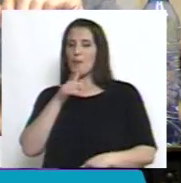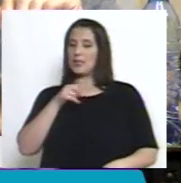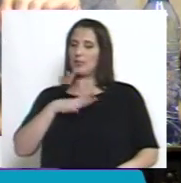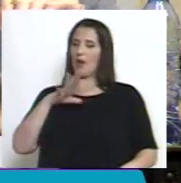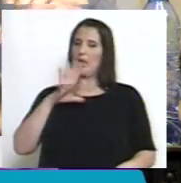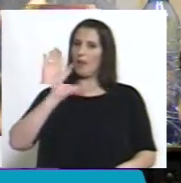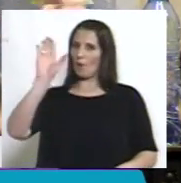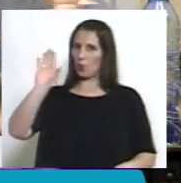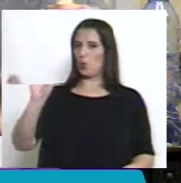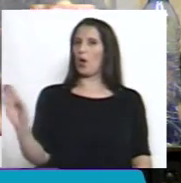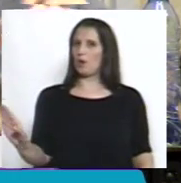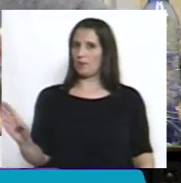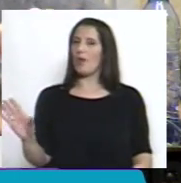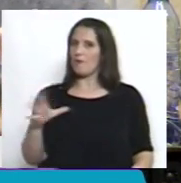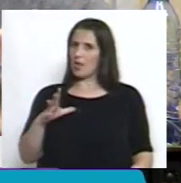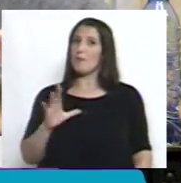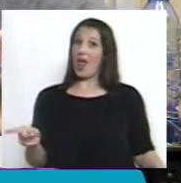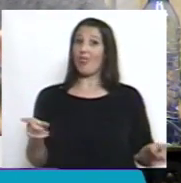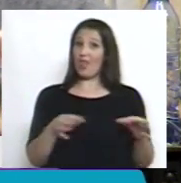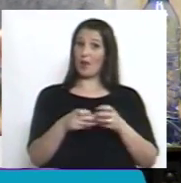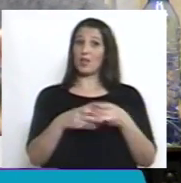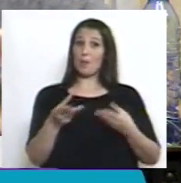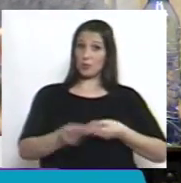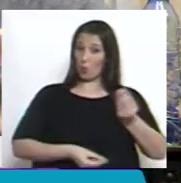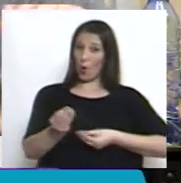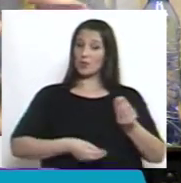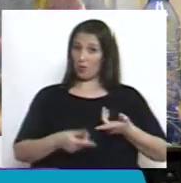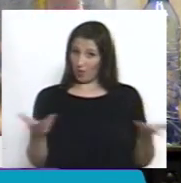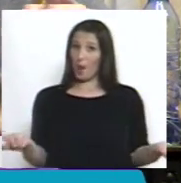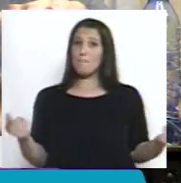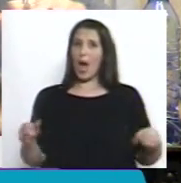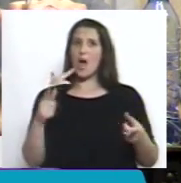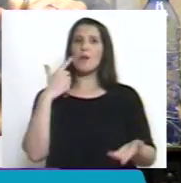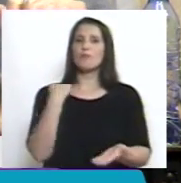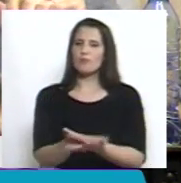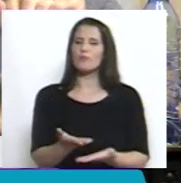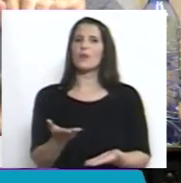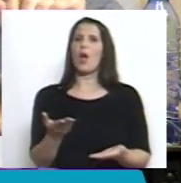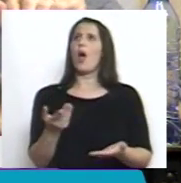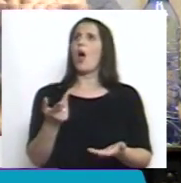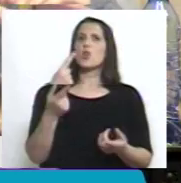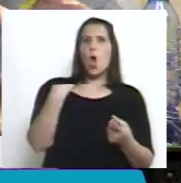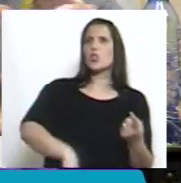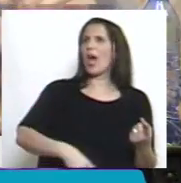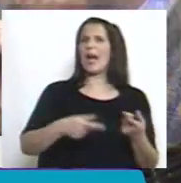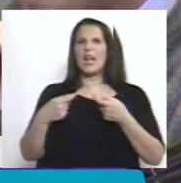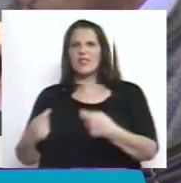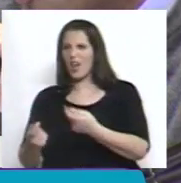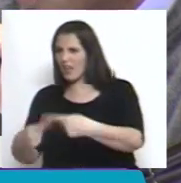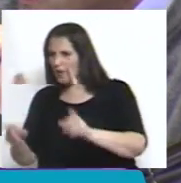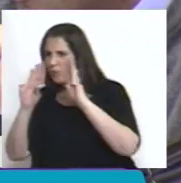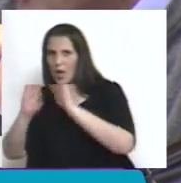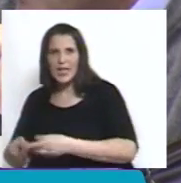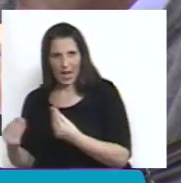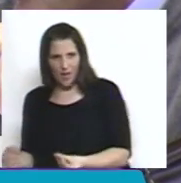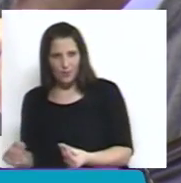que está pendiente. Y para eso sirve el debate presupuestario, para establecer las prioridades en qué se va a gastar y mejorar la asignación